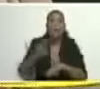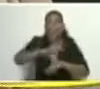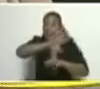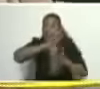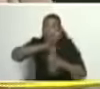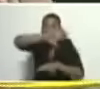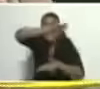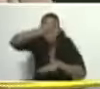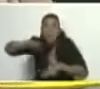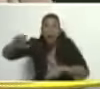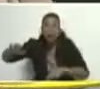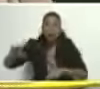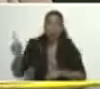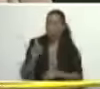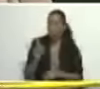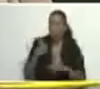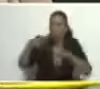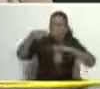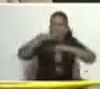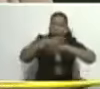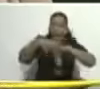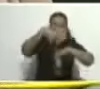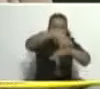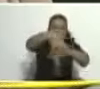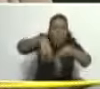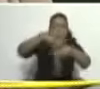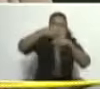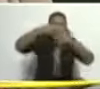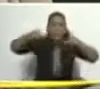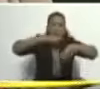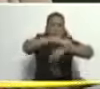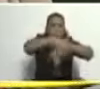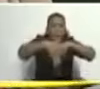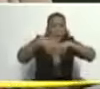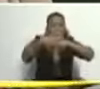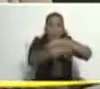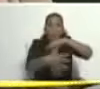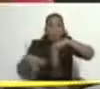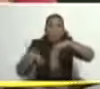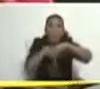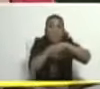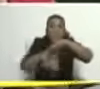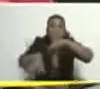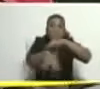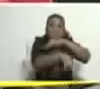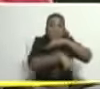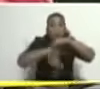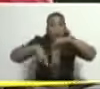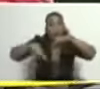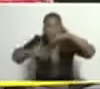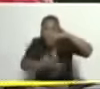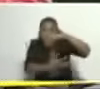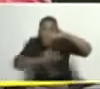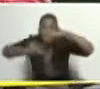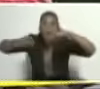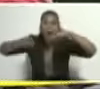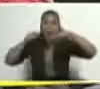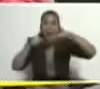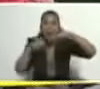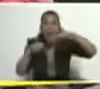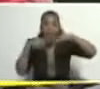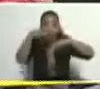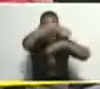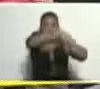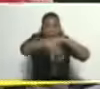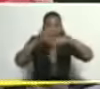lo más importante, no tanto la tierra, sino los minerales del mar. Lo que están buscando